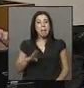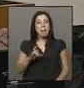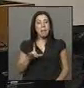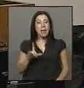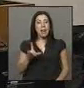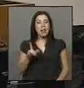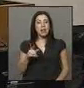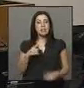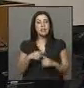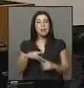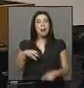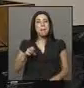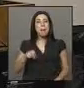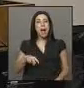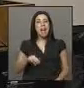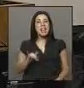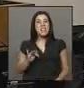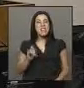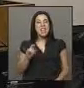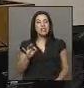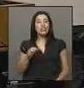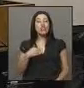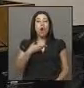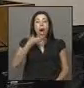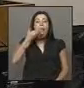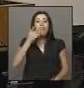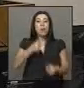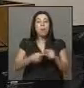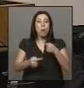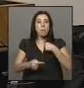manifiesto Hablo por mi diferencia.